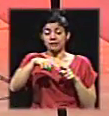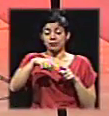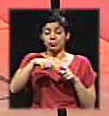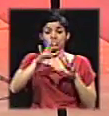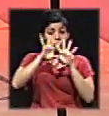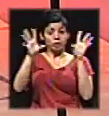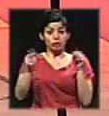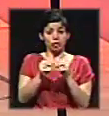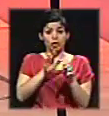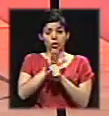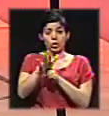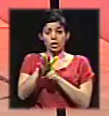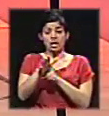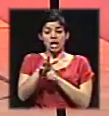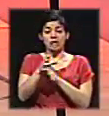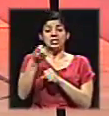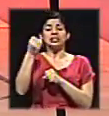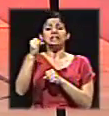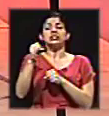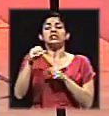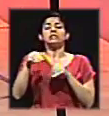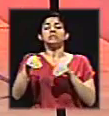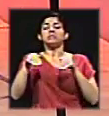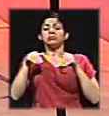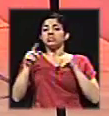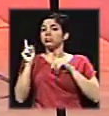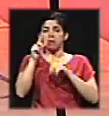de ese total se abstenga el